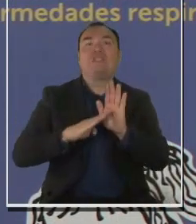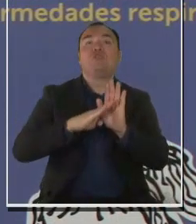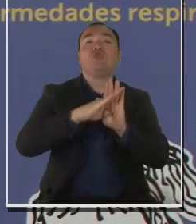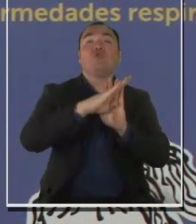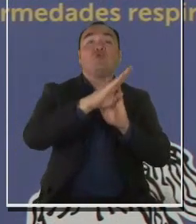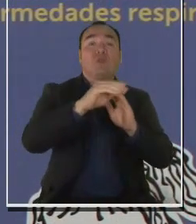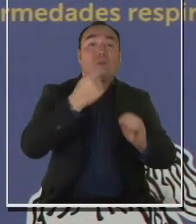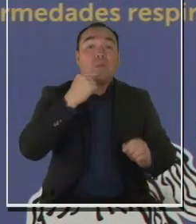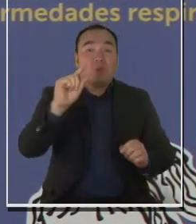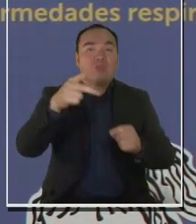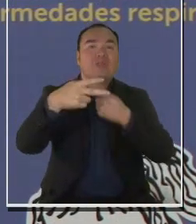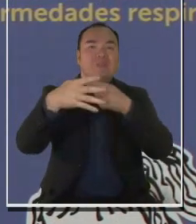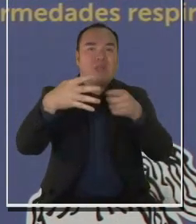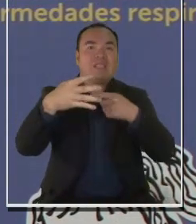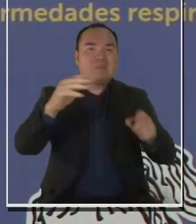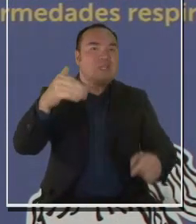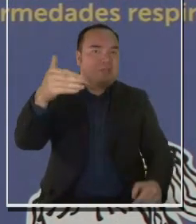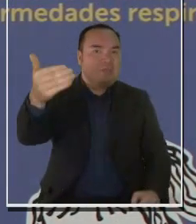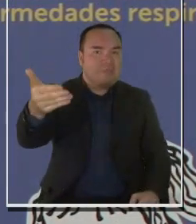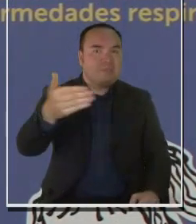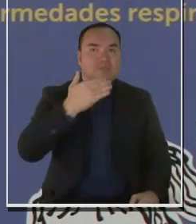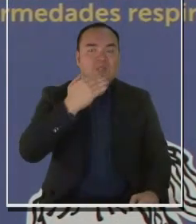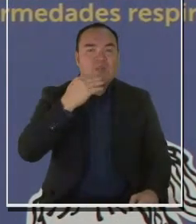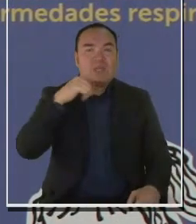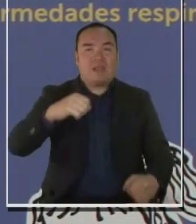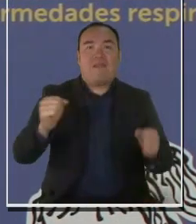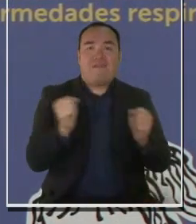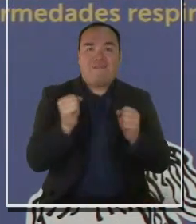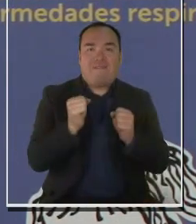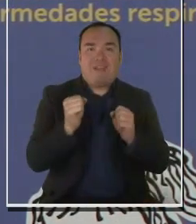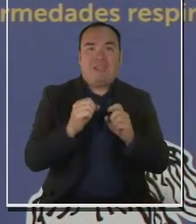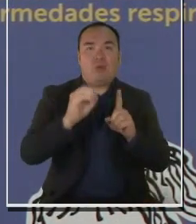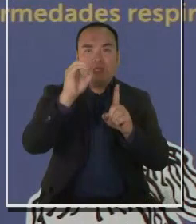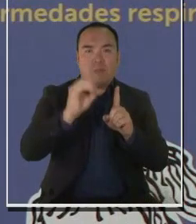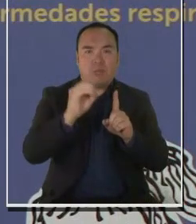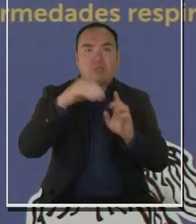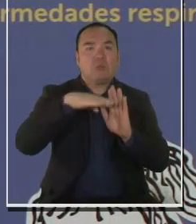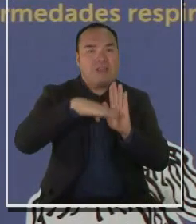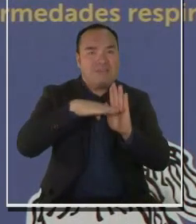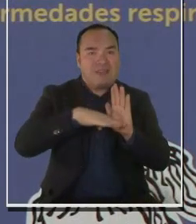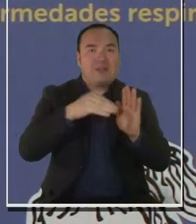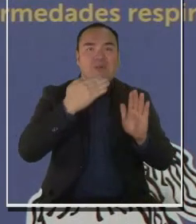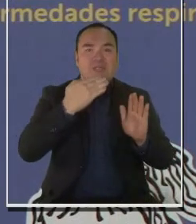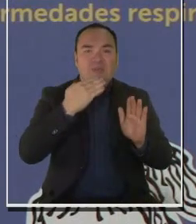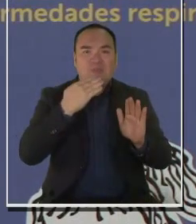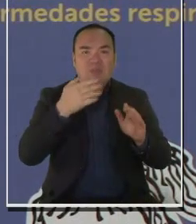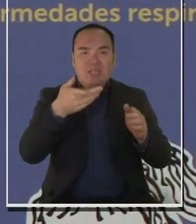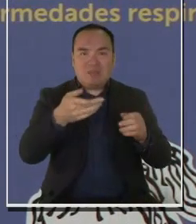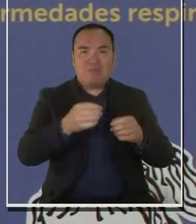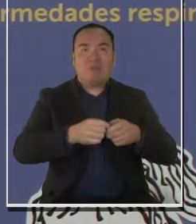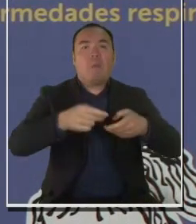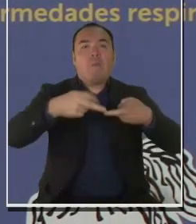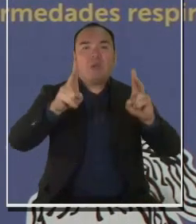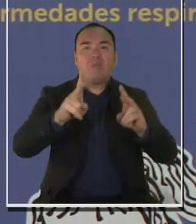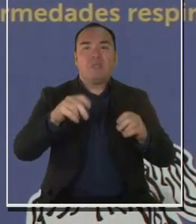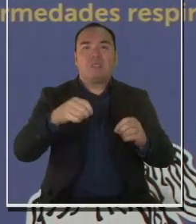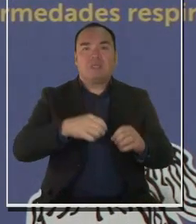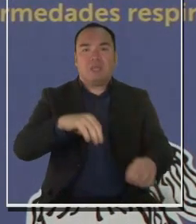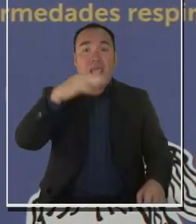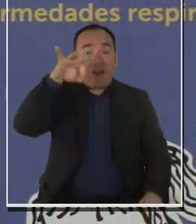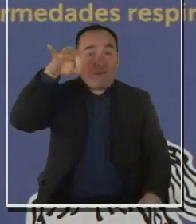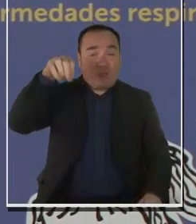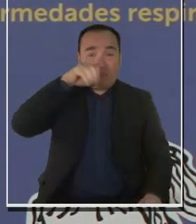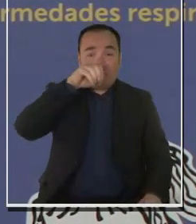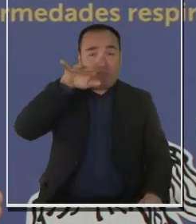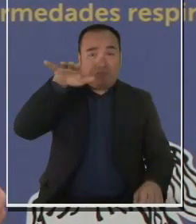próximas semanas. Y las bajas temperaturas promueven también esto y ayudan al contagio de la influenza y otros virus